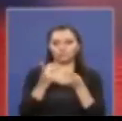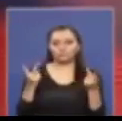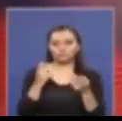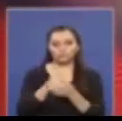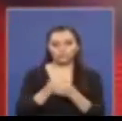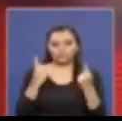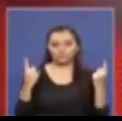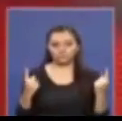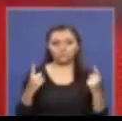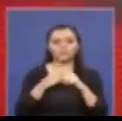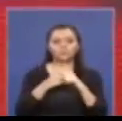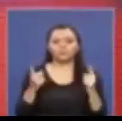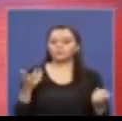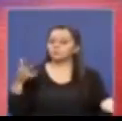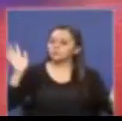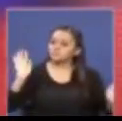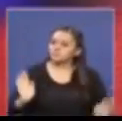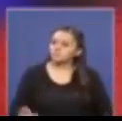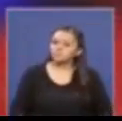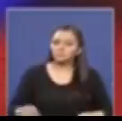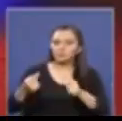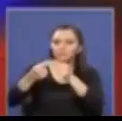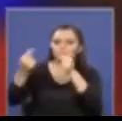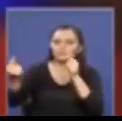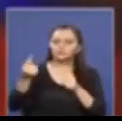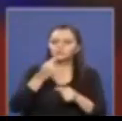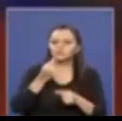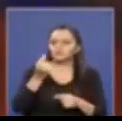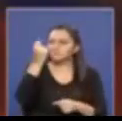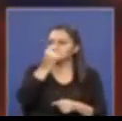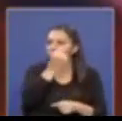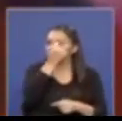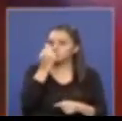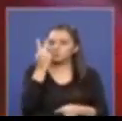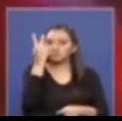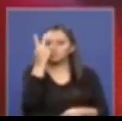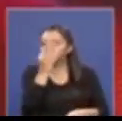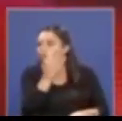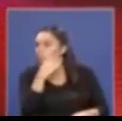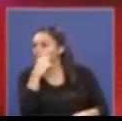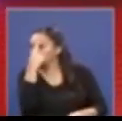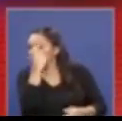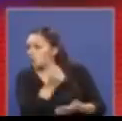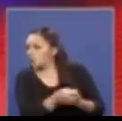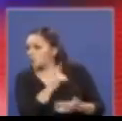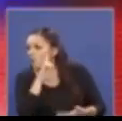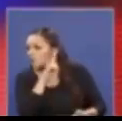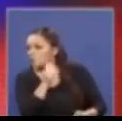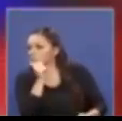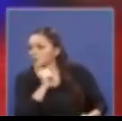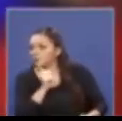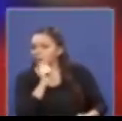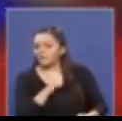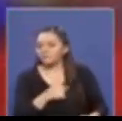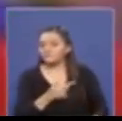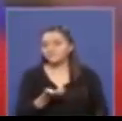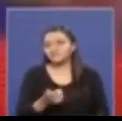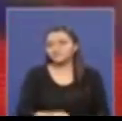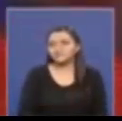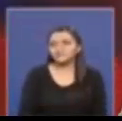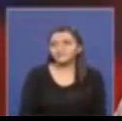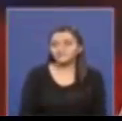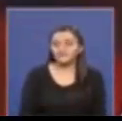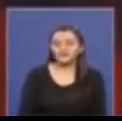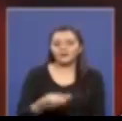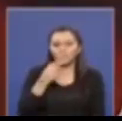de vuelo. Pero es increíble, los sufridores no tienen ya de qué criticarnos y cualquier cosa ya critican y sufren, ¿no? Pero